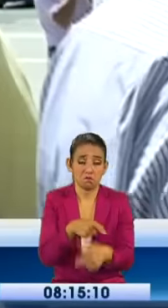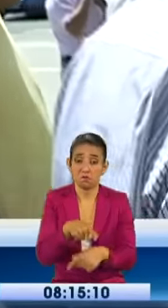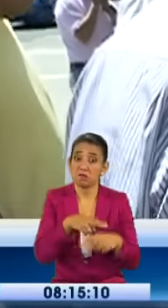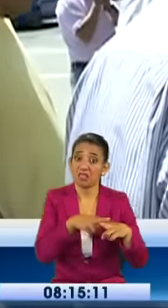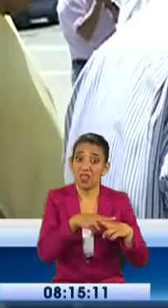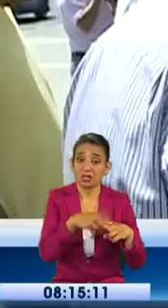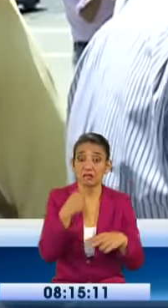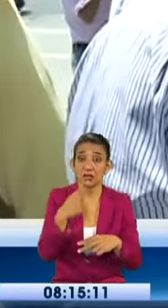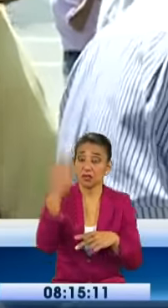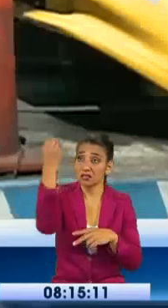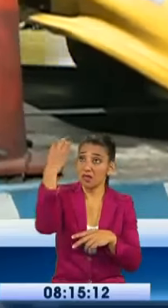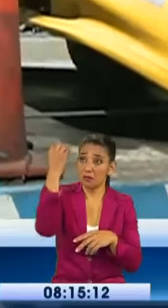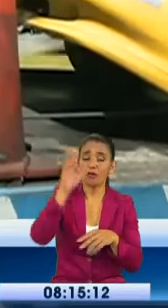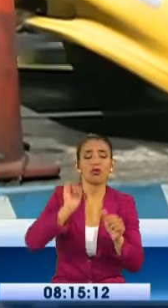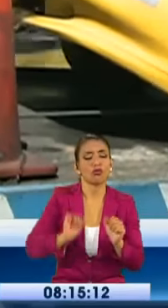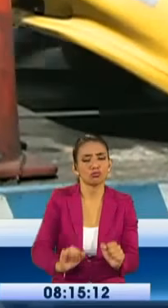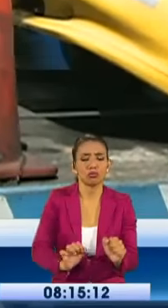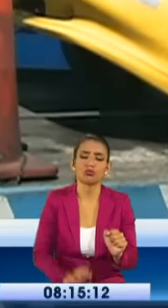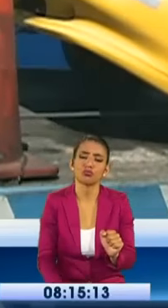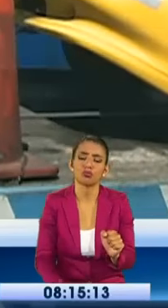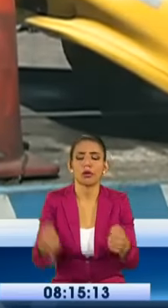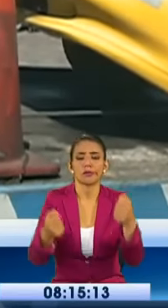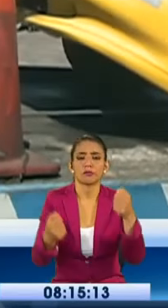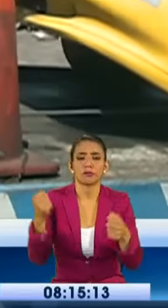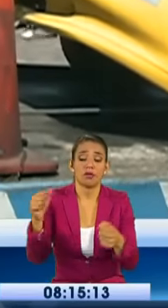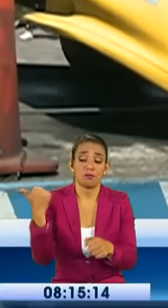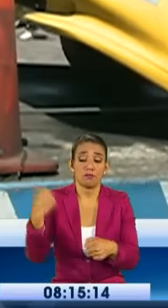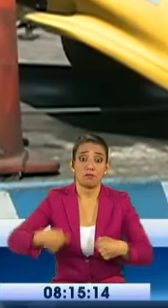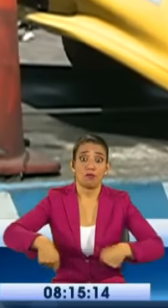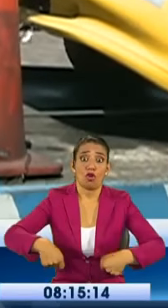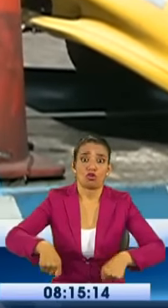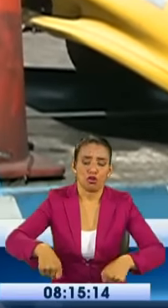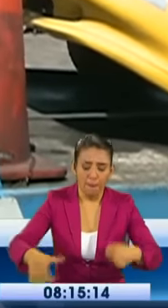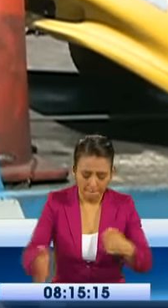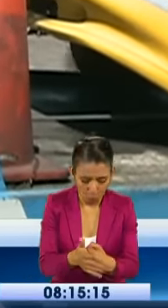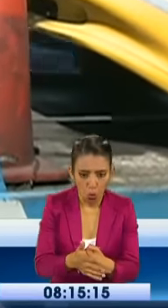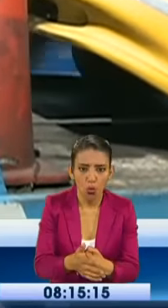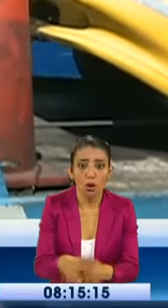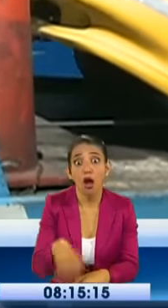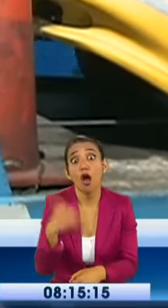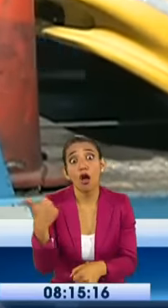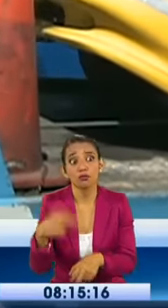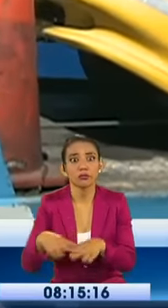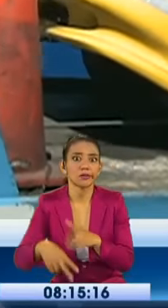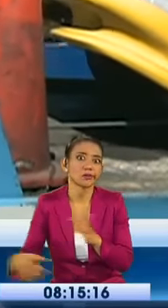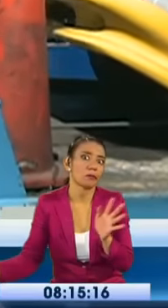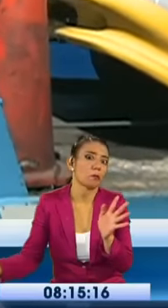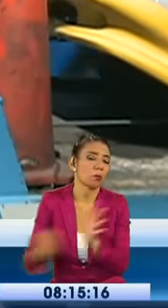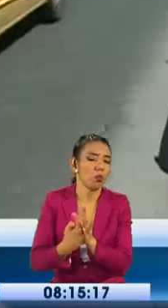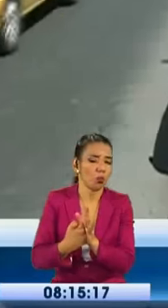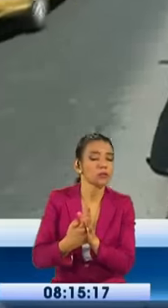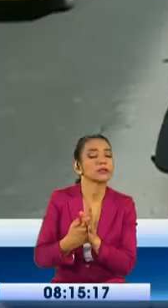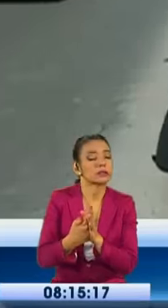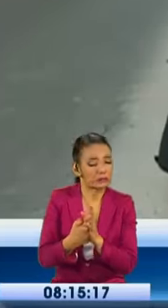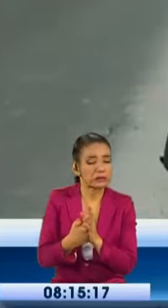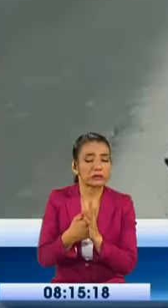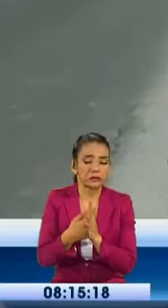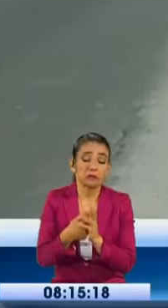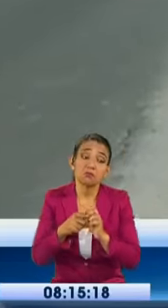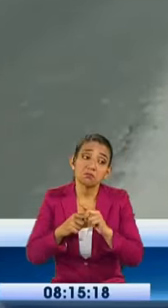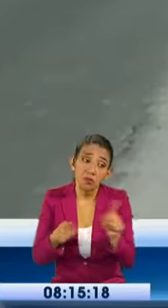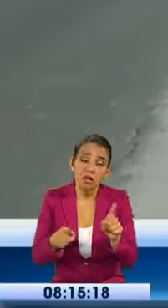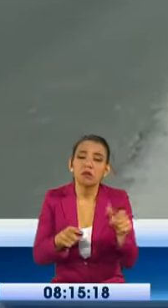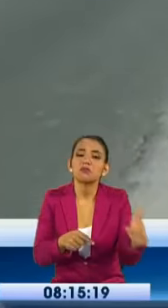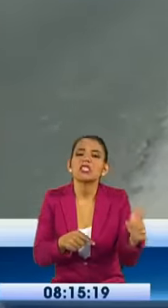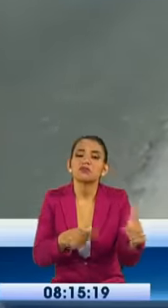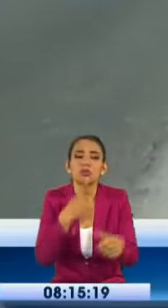ante el cambio del semáforo. Le siguió una motocicleta y el segundo taxi se impactó contra la moto en este lugar. Aunque existen otras